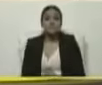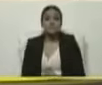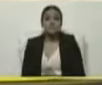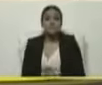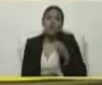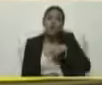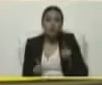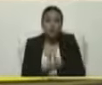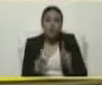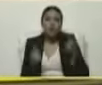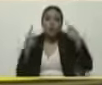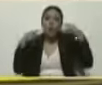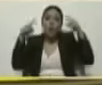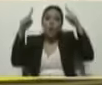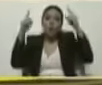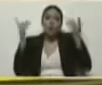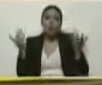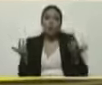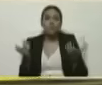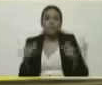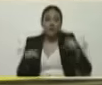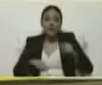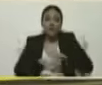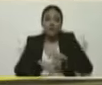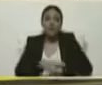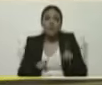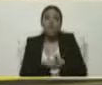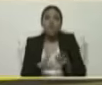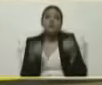Logro de esta época, milagrosa.